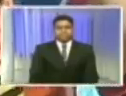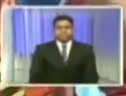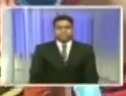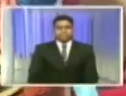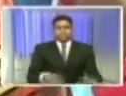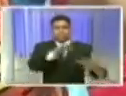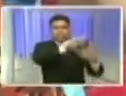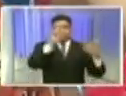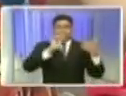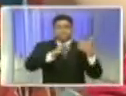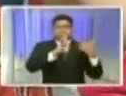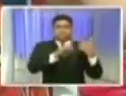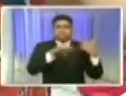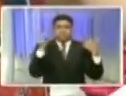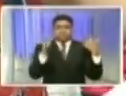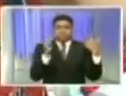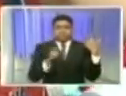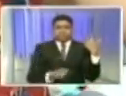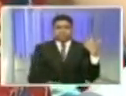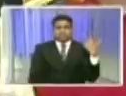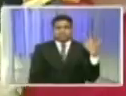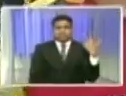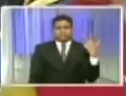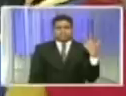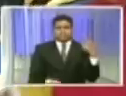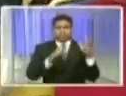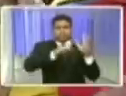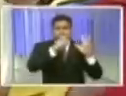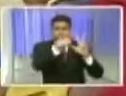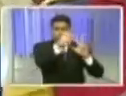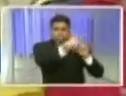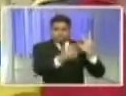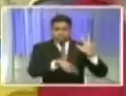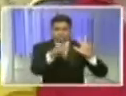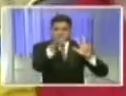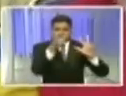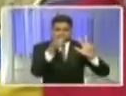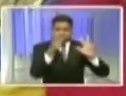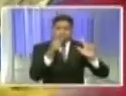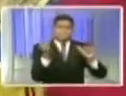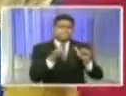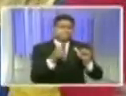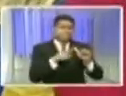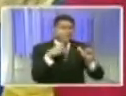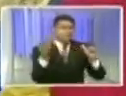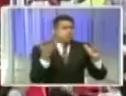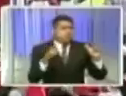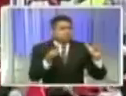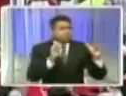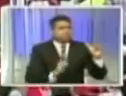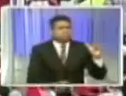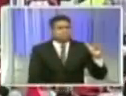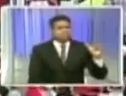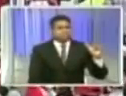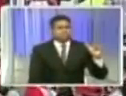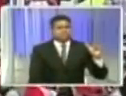Tercera tarea, pues. Son tres. ¿Cuál es la primera?